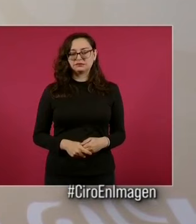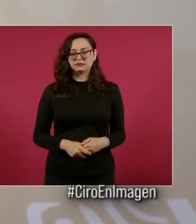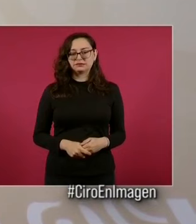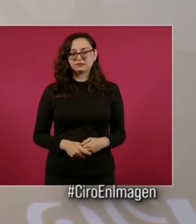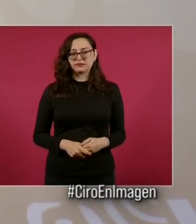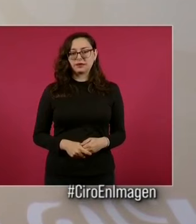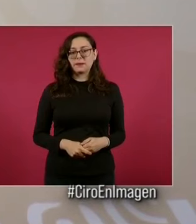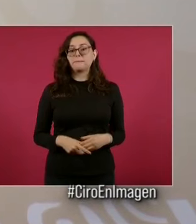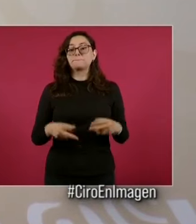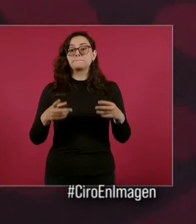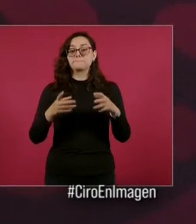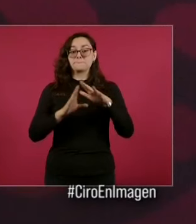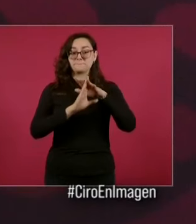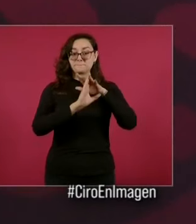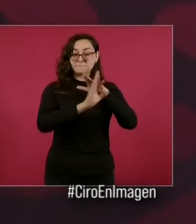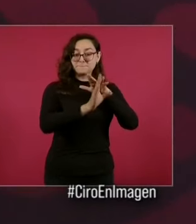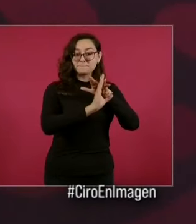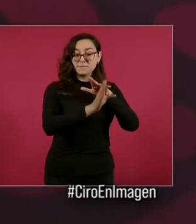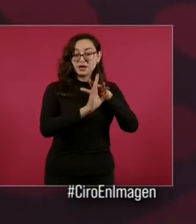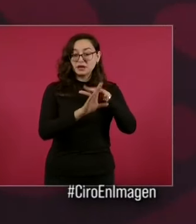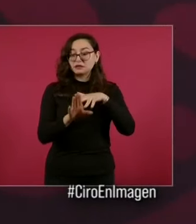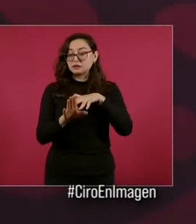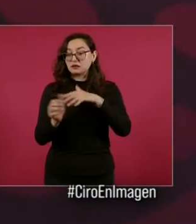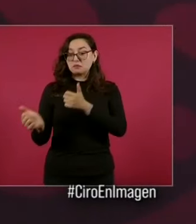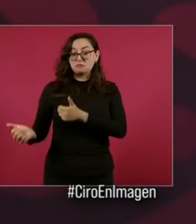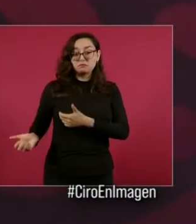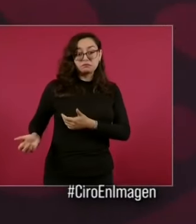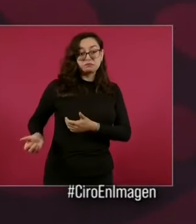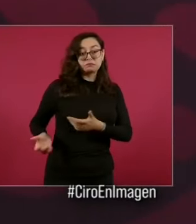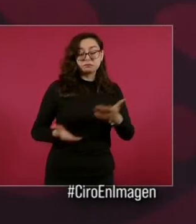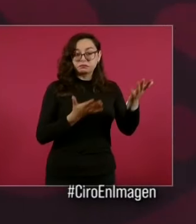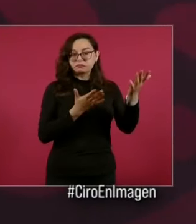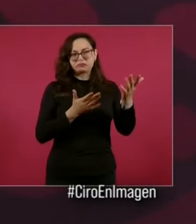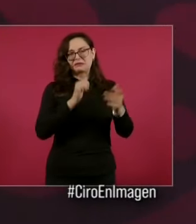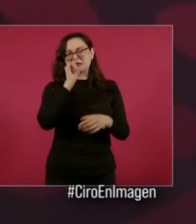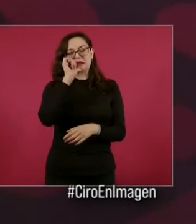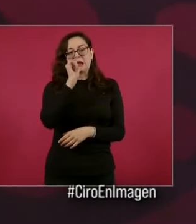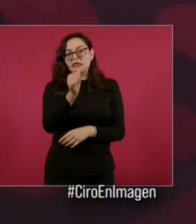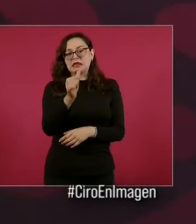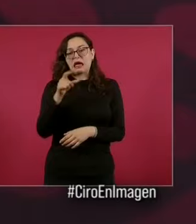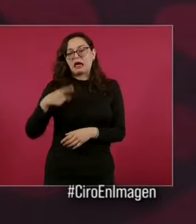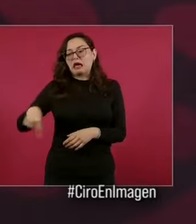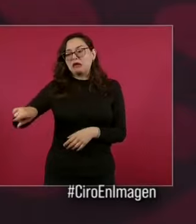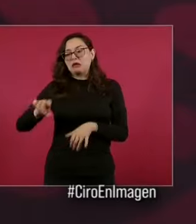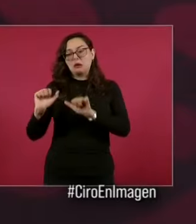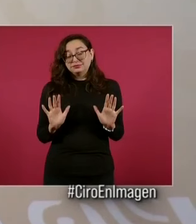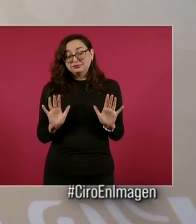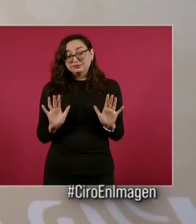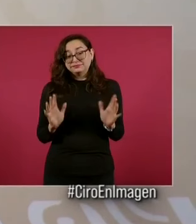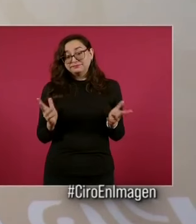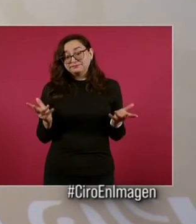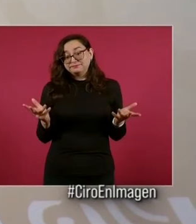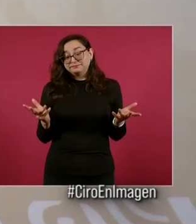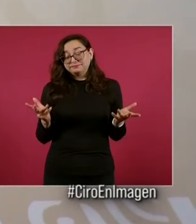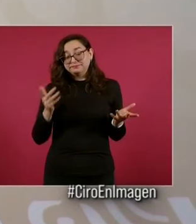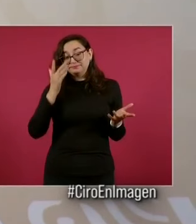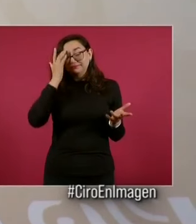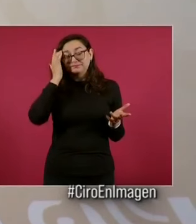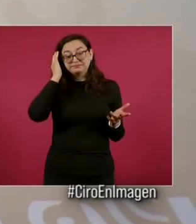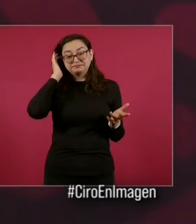que los migrantes van a Estados Unidos a trabajar honradamente. Como es